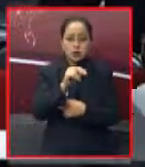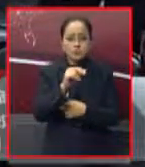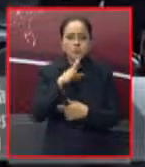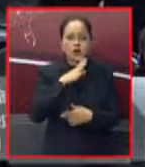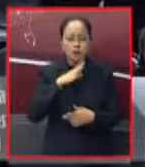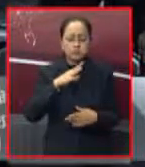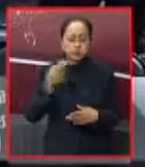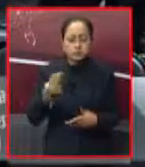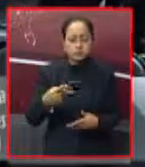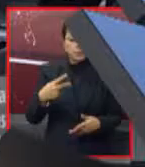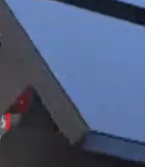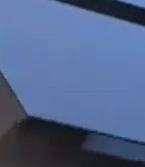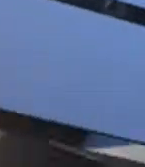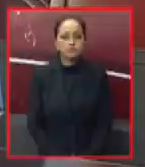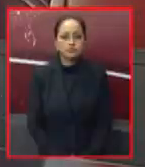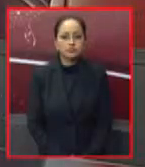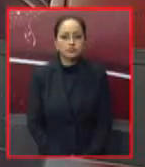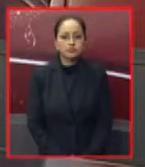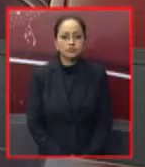la Federación.